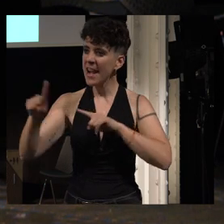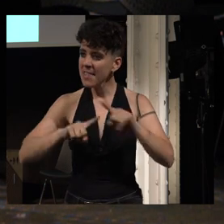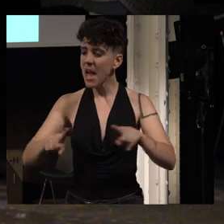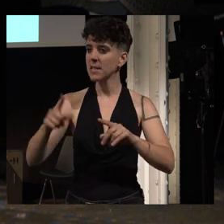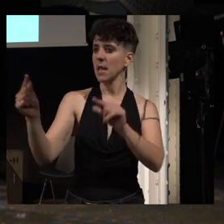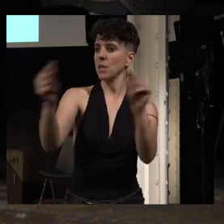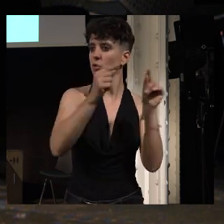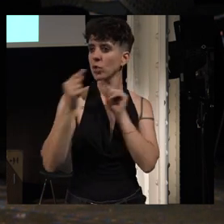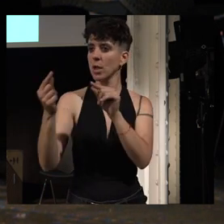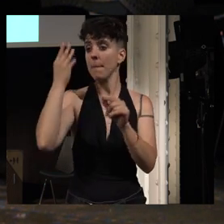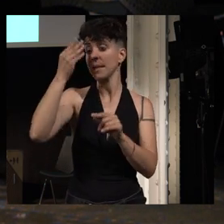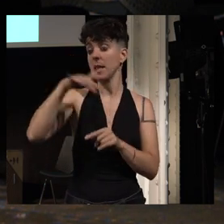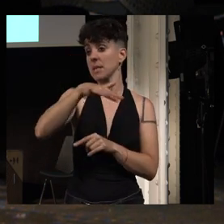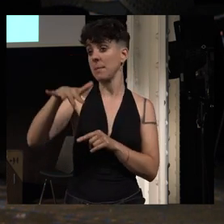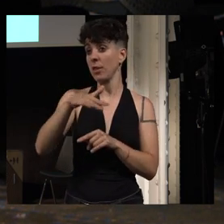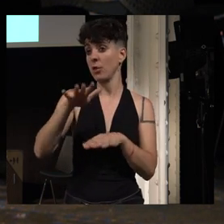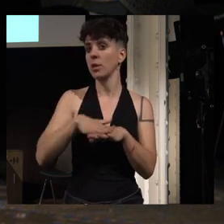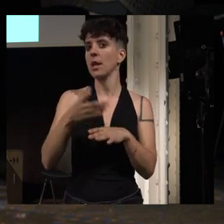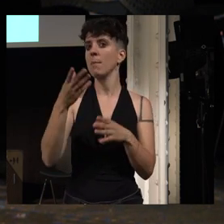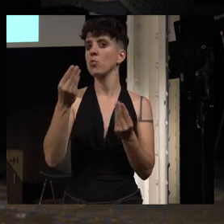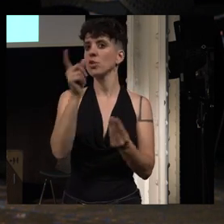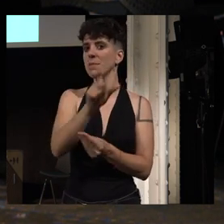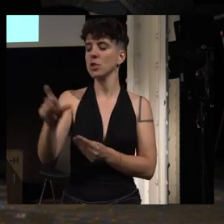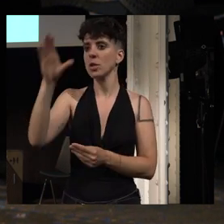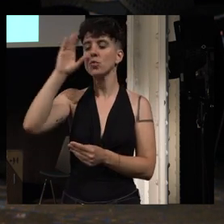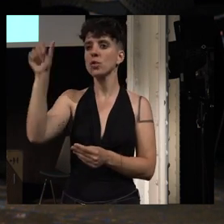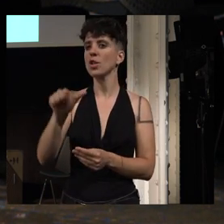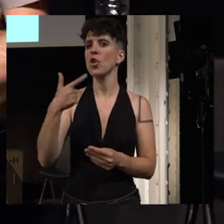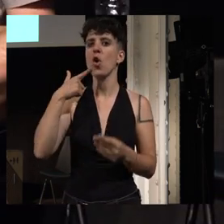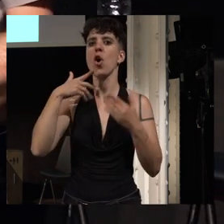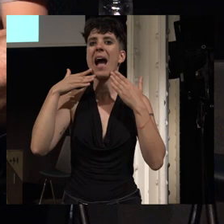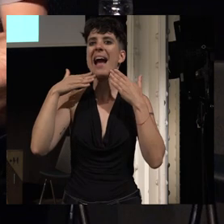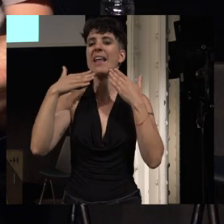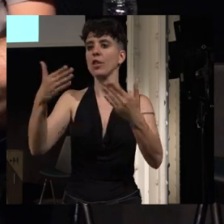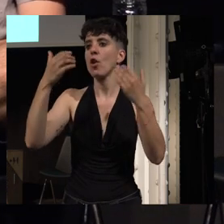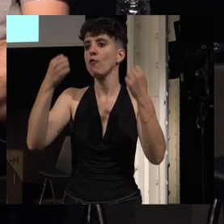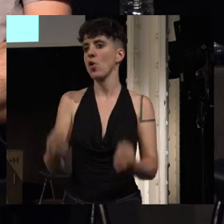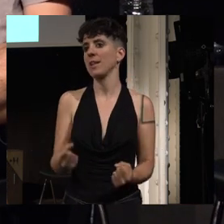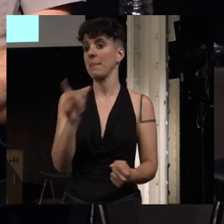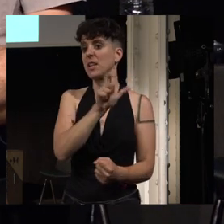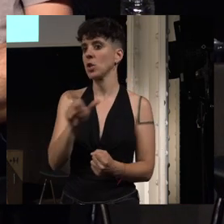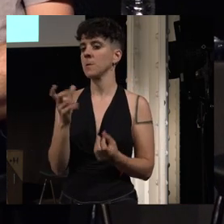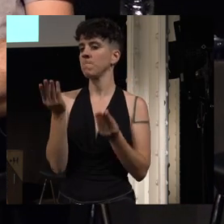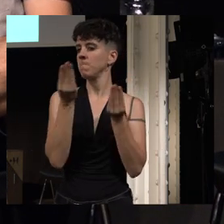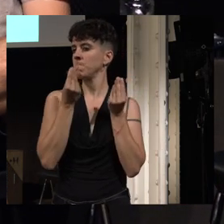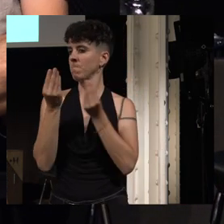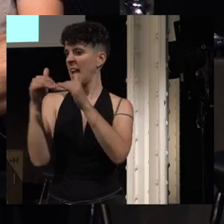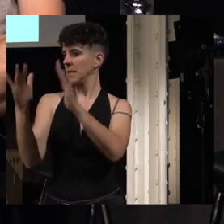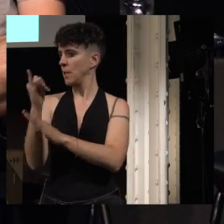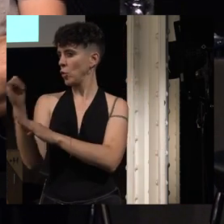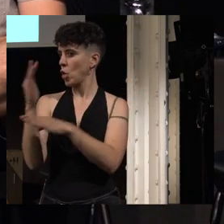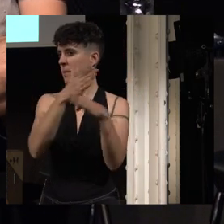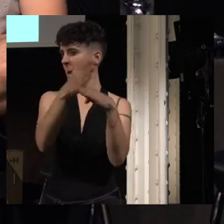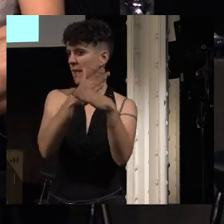para hablarlo y para sostenerlo, y que hay gente que lo está escuchando. Y estoy profundamente agradecido a que gente que desconfía muchísimo de las instituciones y los